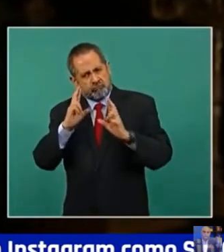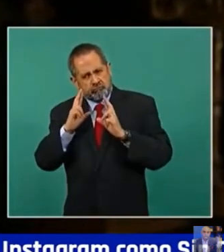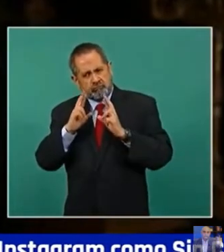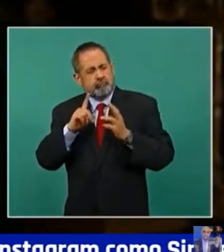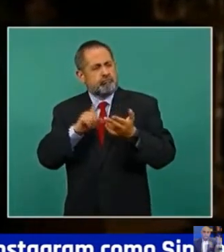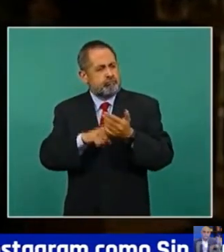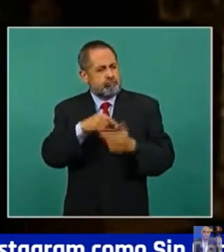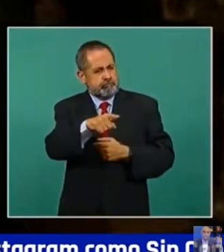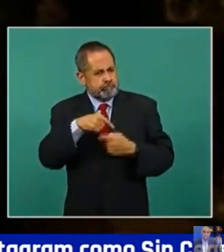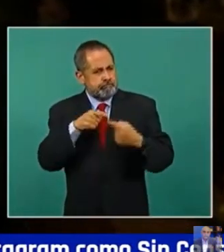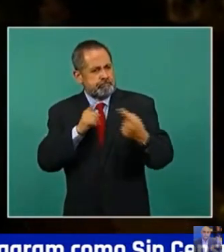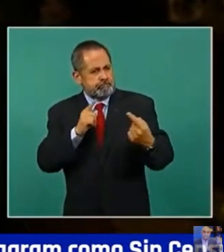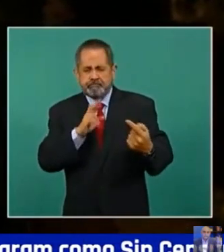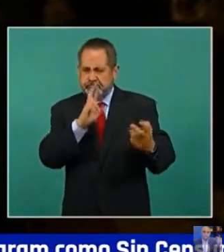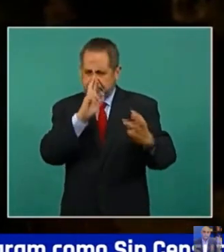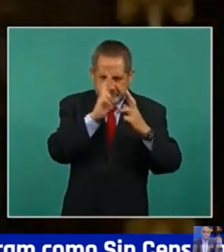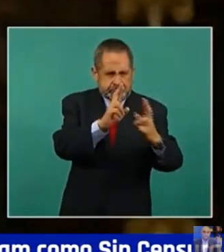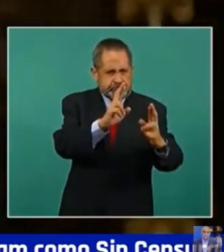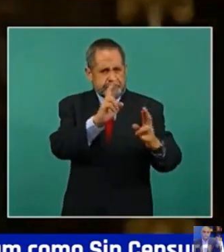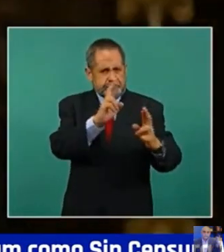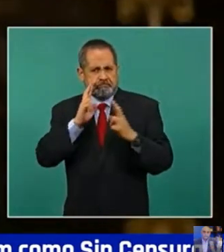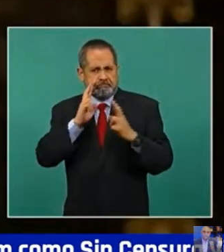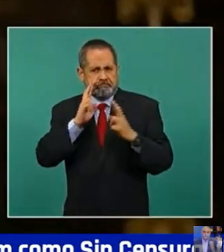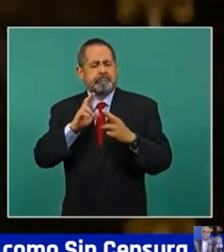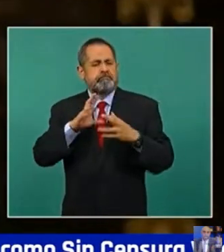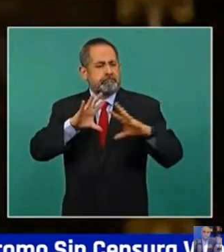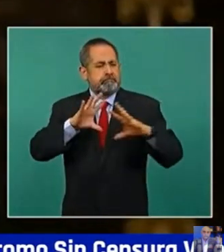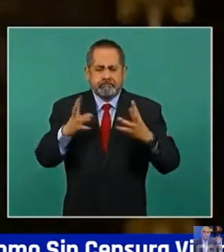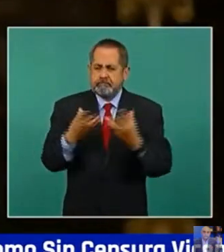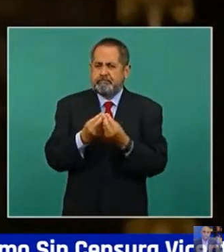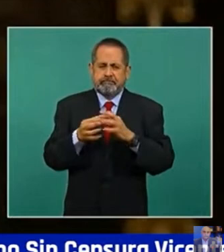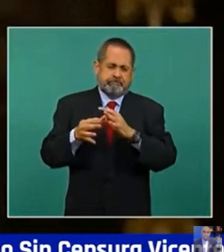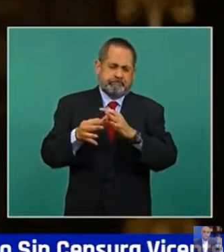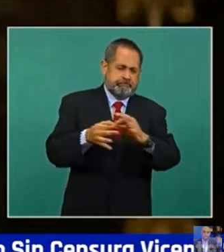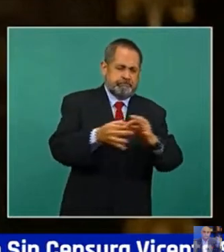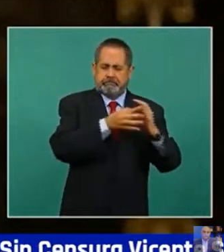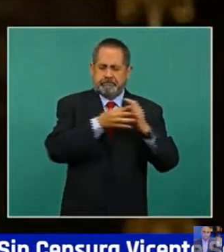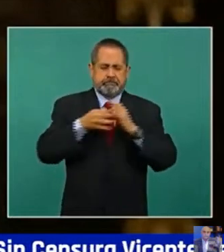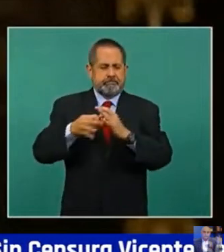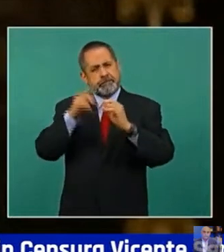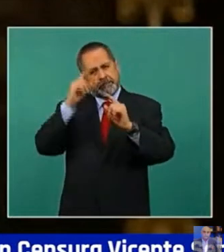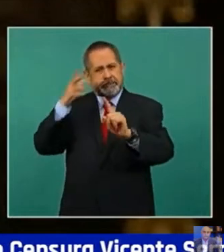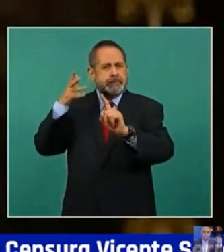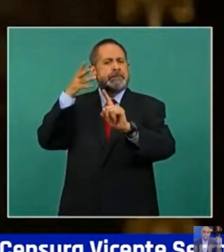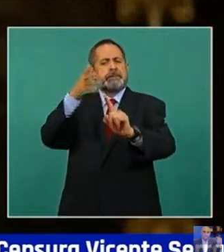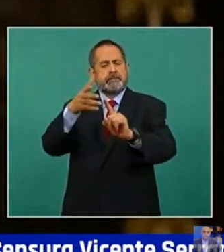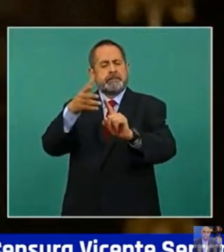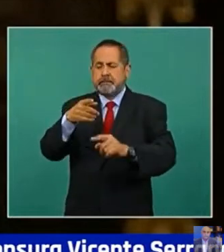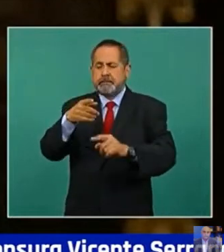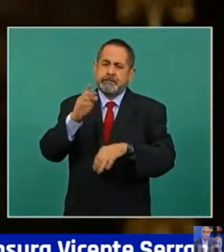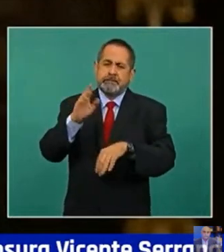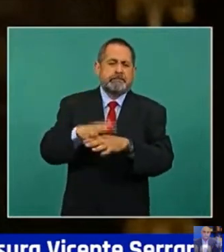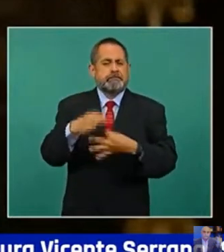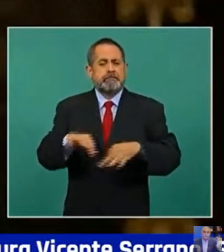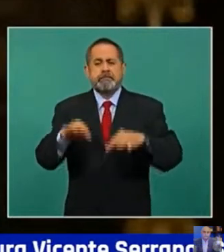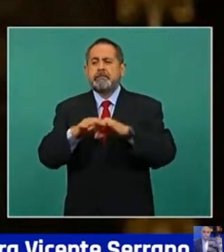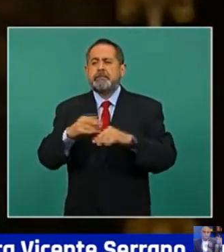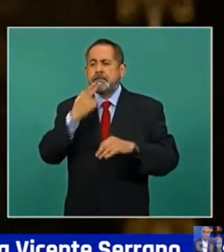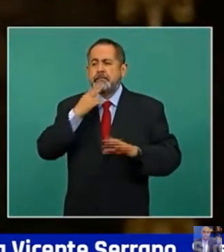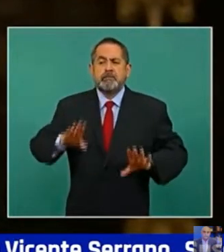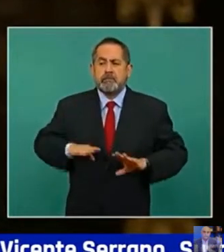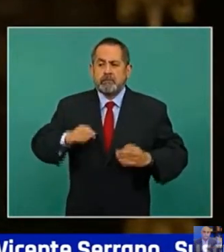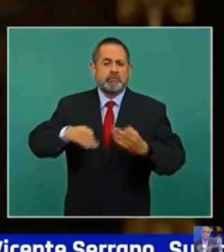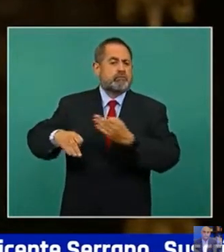diferencias y a construir la tan anhelada fraternidad, priorizando el bien común